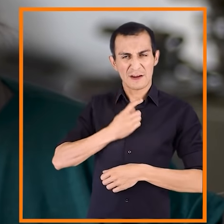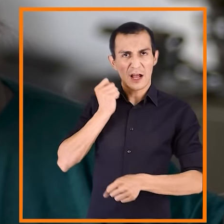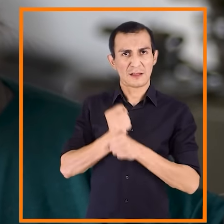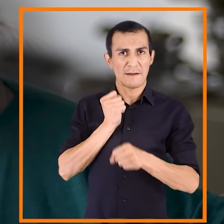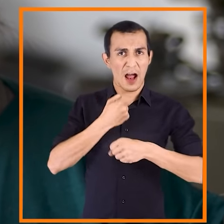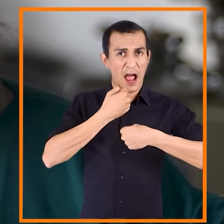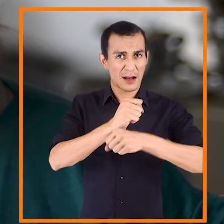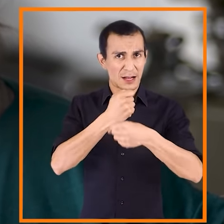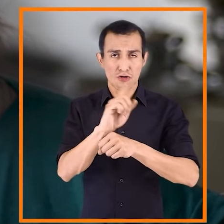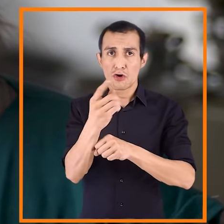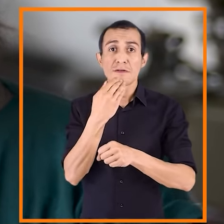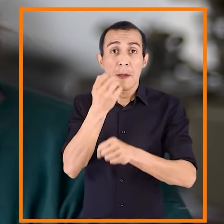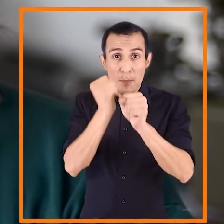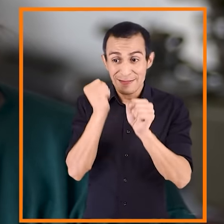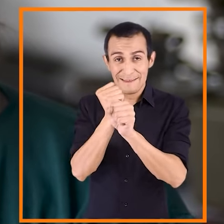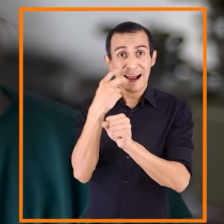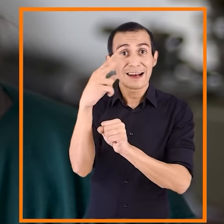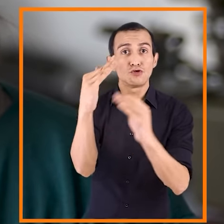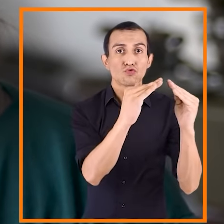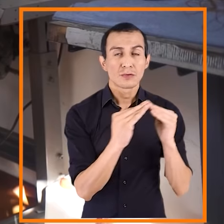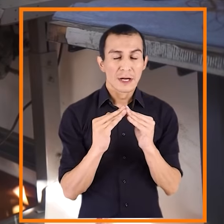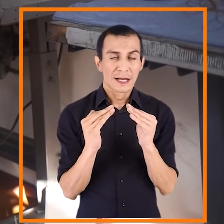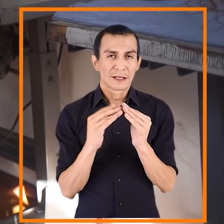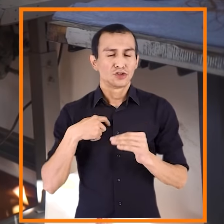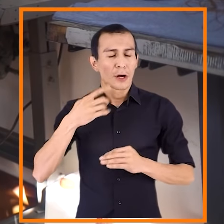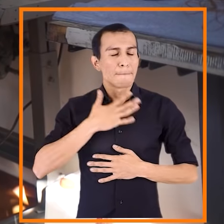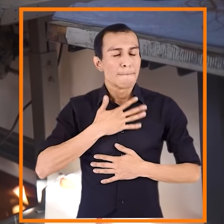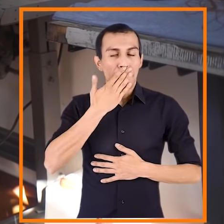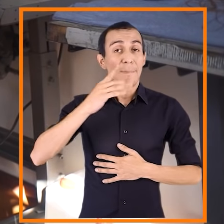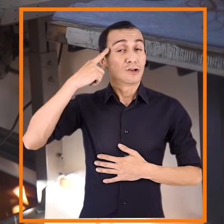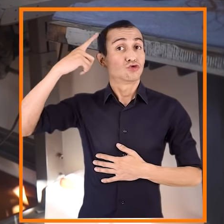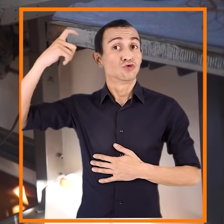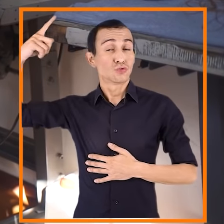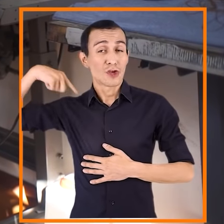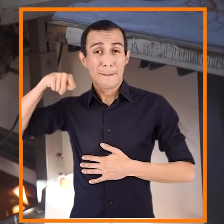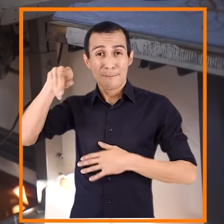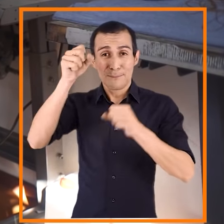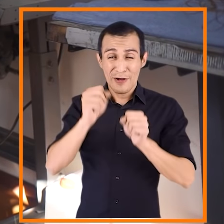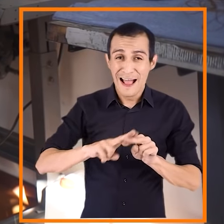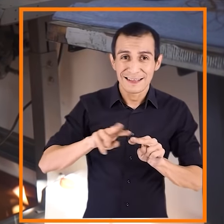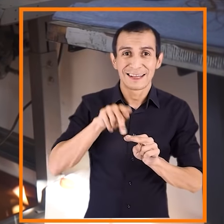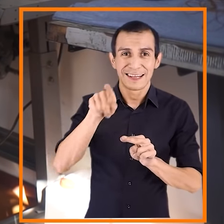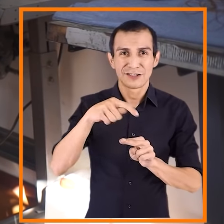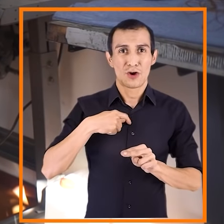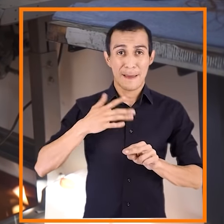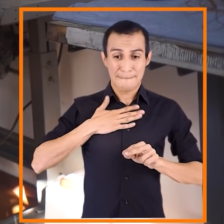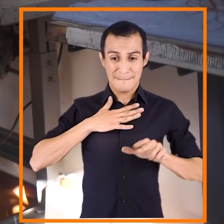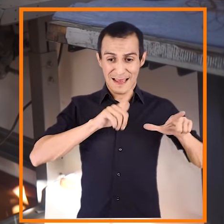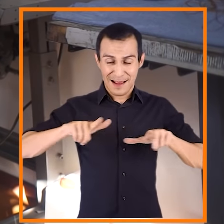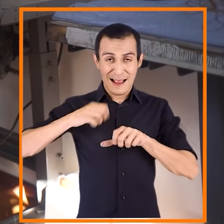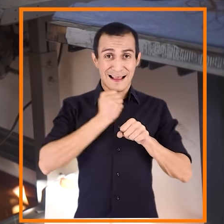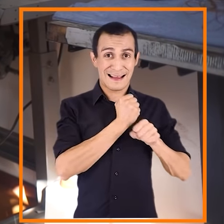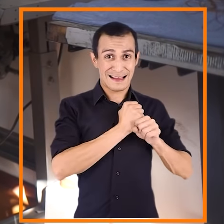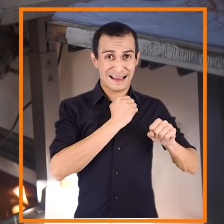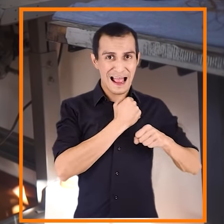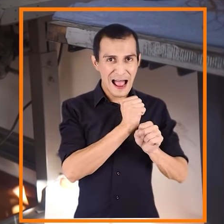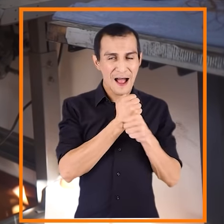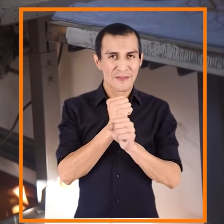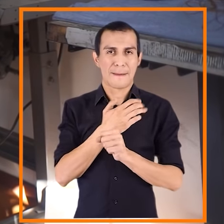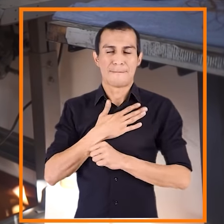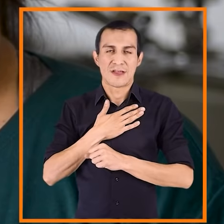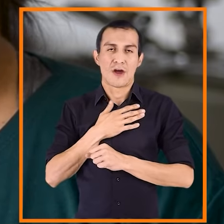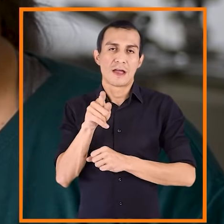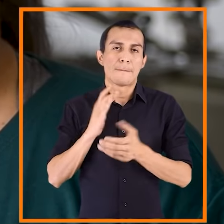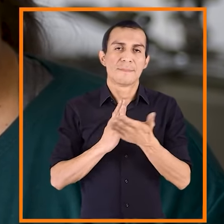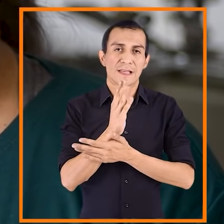solamente vengan a trabajar al taller, sino que trabajen desde sus casas. Creo que mi mayor sueño es poder hacer un taller en cada toma de Maipú, empezar